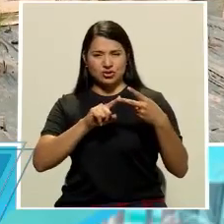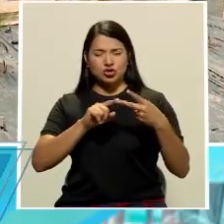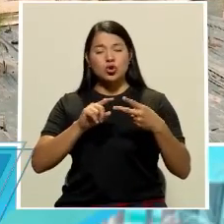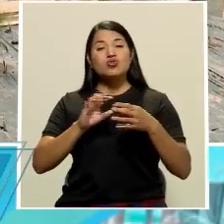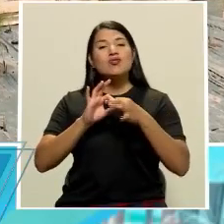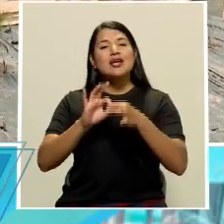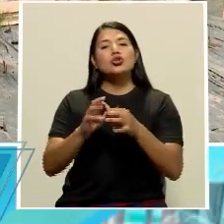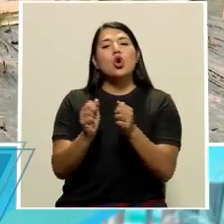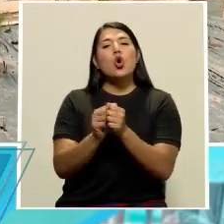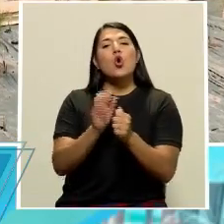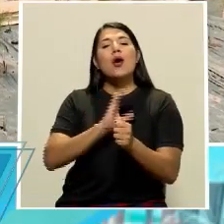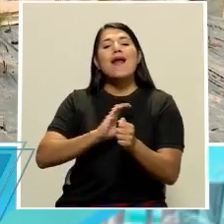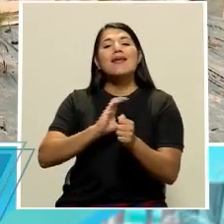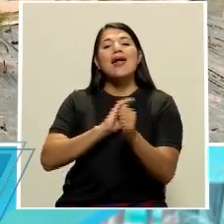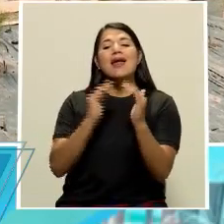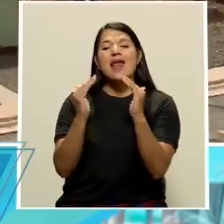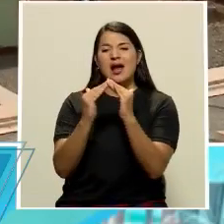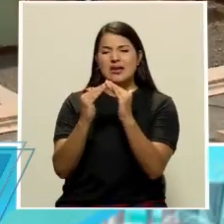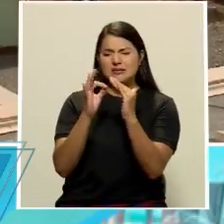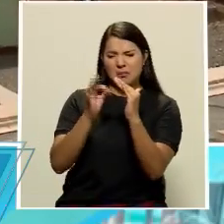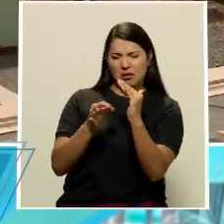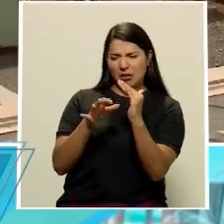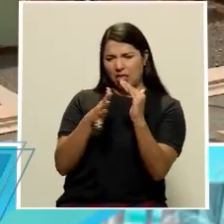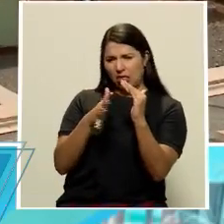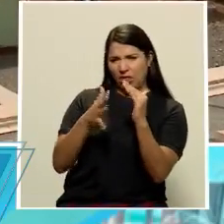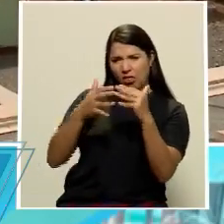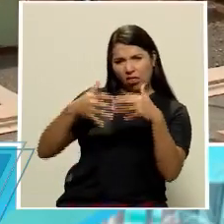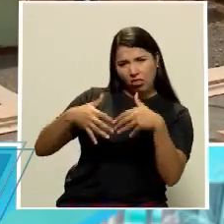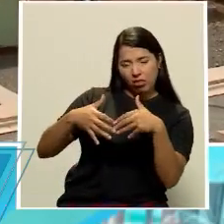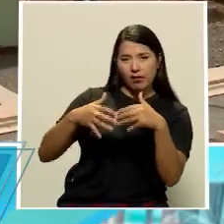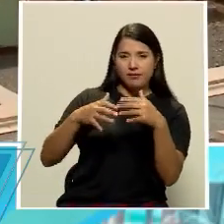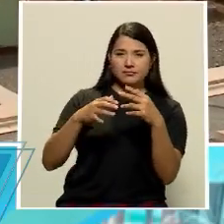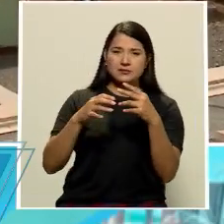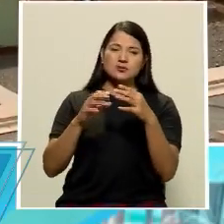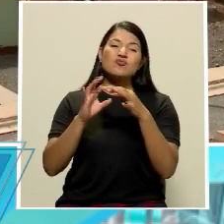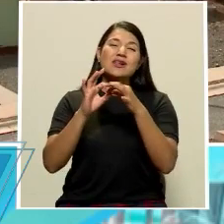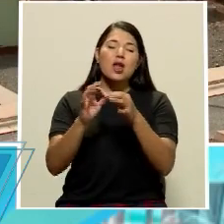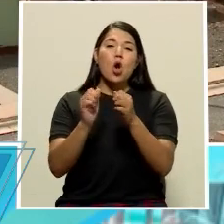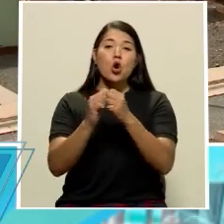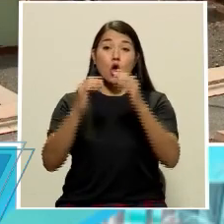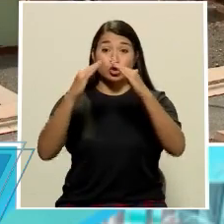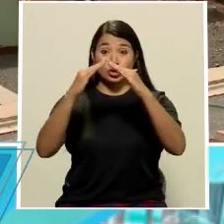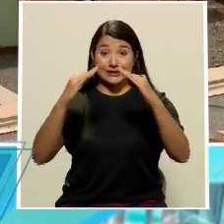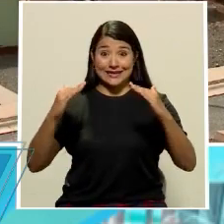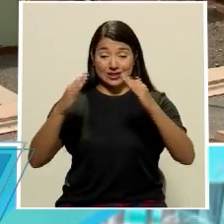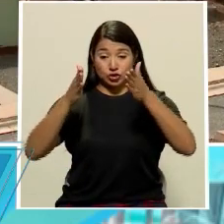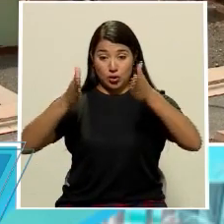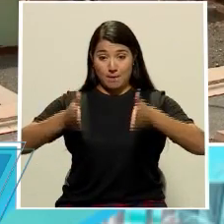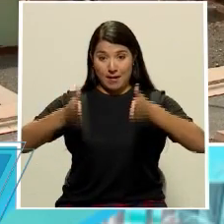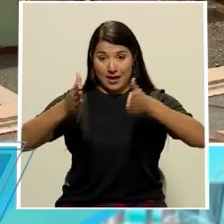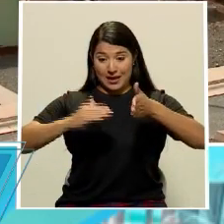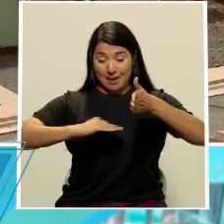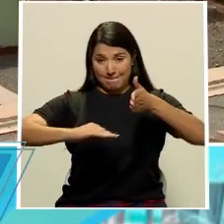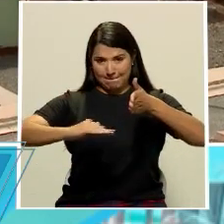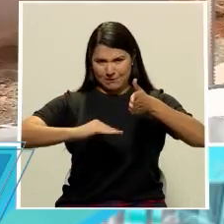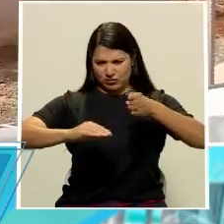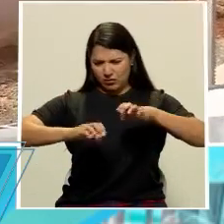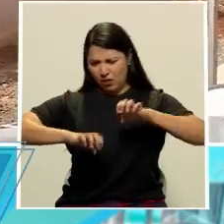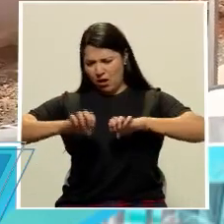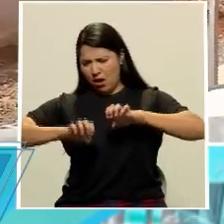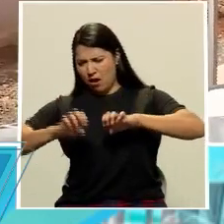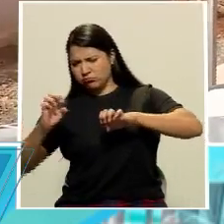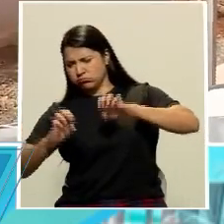de la vivienda, en qué estado está la vivienda, a partir de la situación de los techos, paredes y pisos. El déficit cualitativo